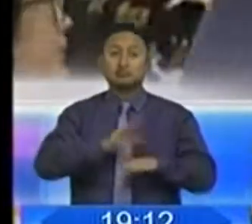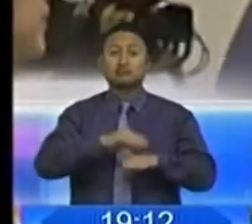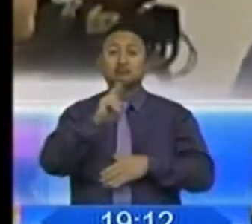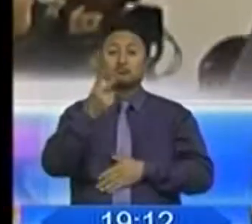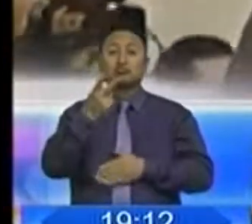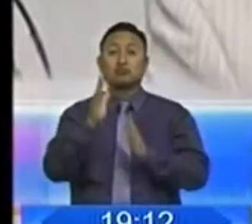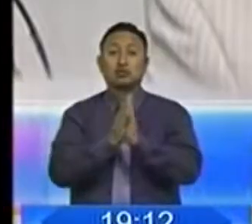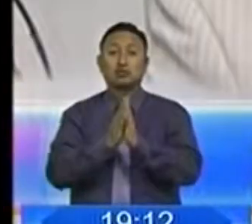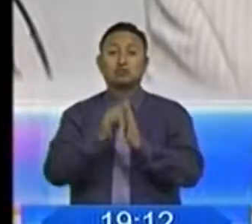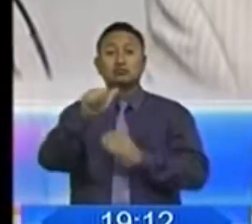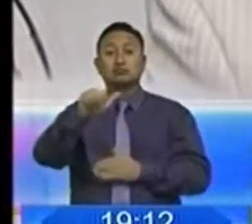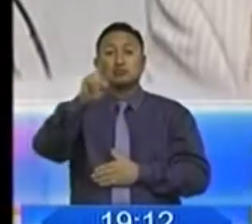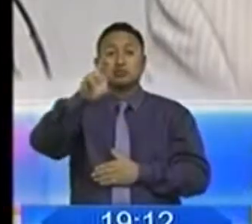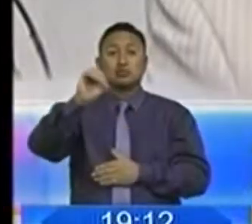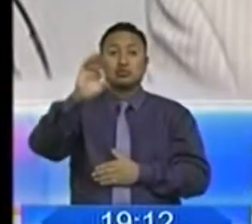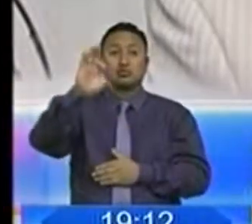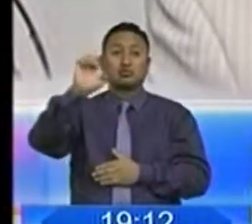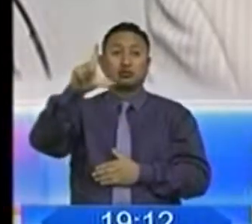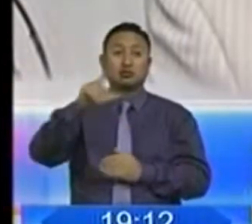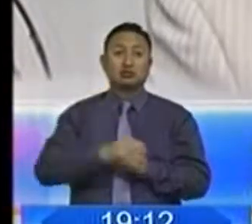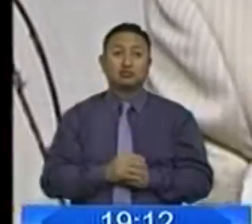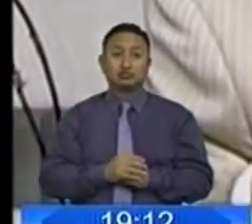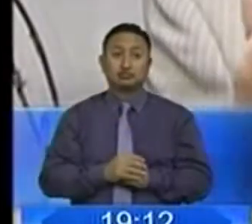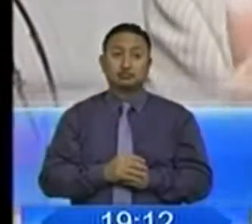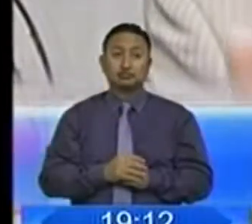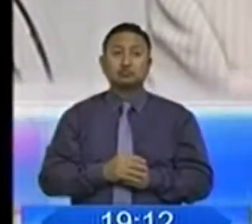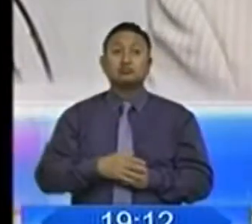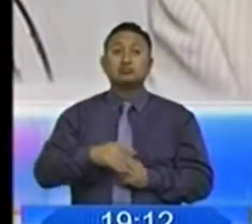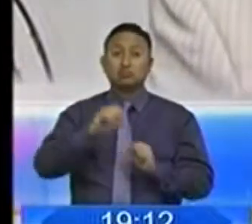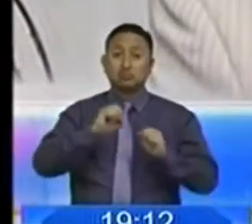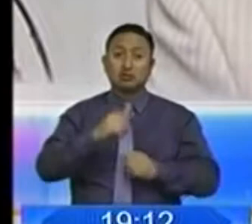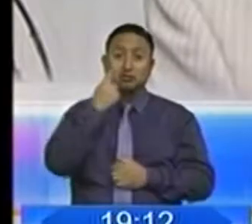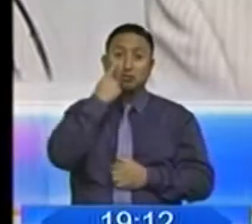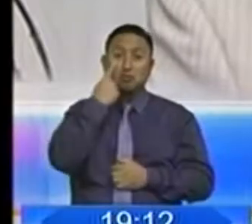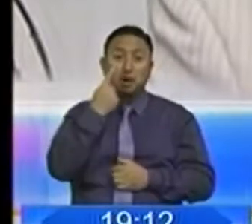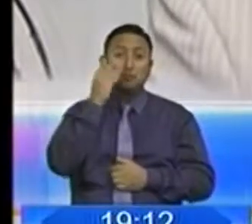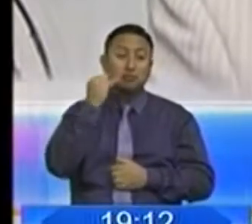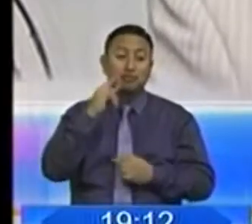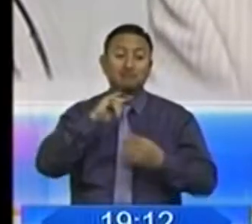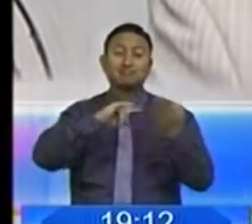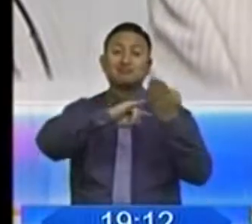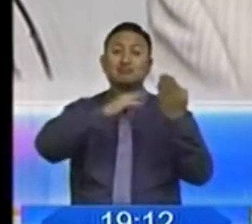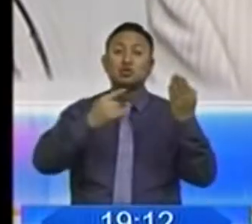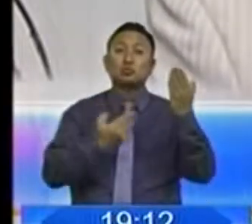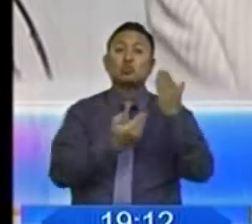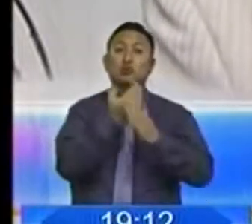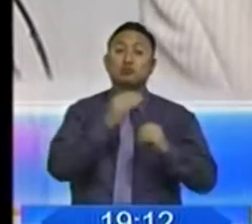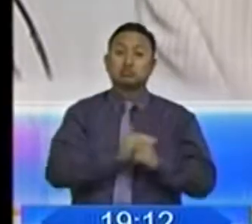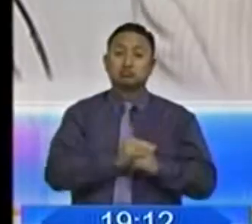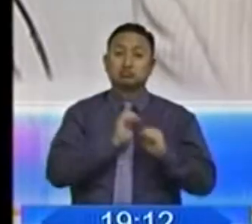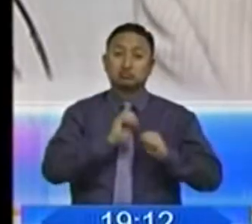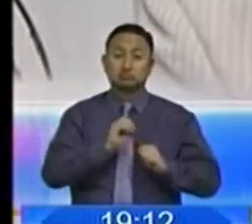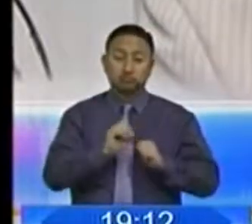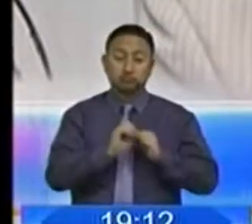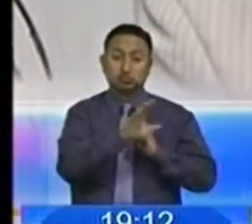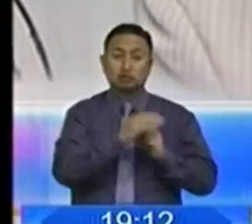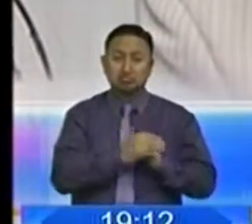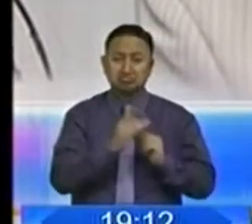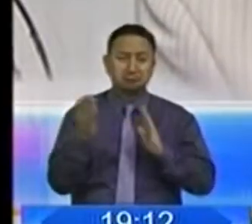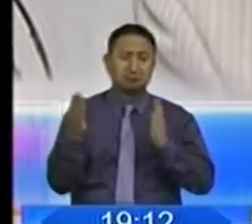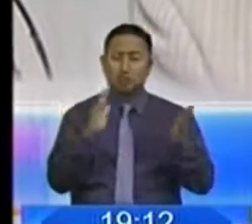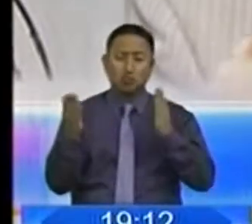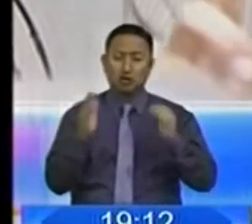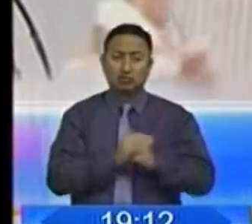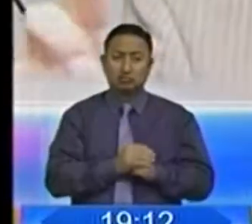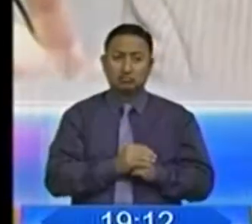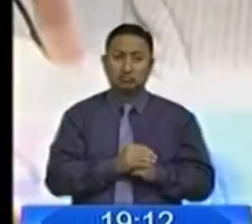2 resoluciones de Arcotel. Para poder operar con carácter experimental, tecnológico, una frecuencia transitoriamente, no